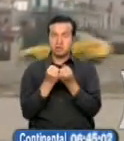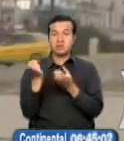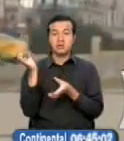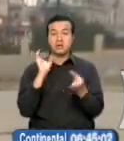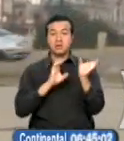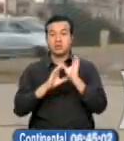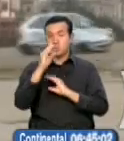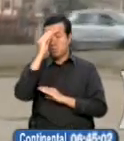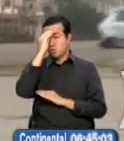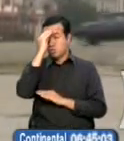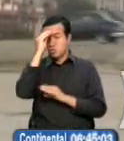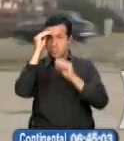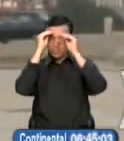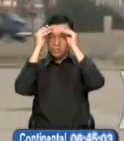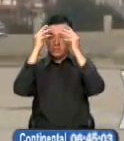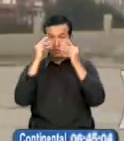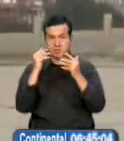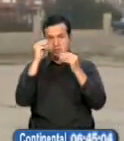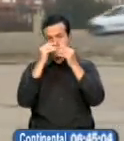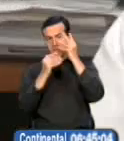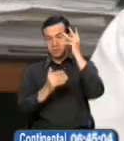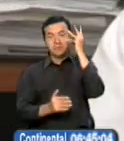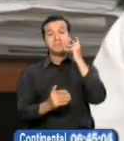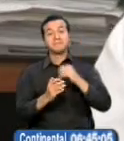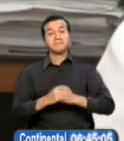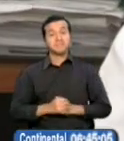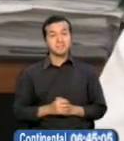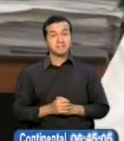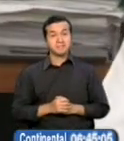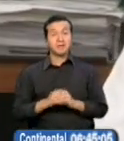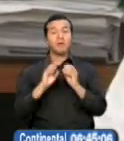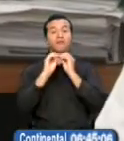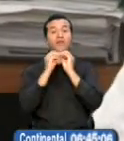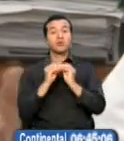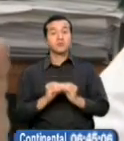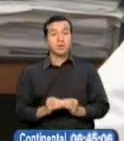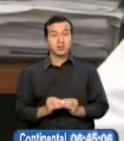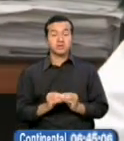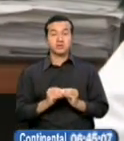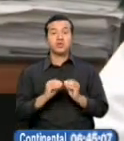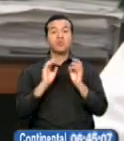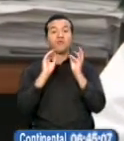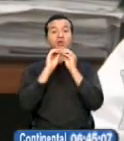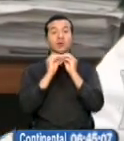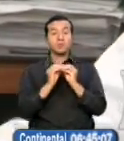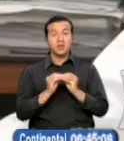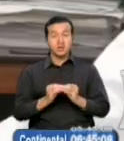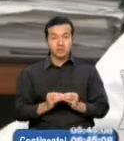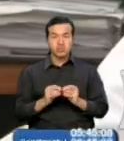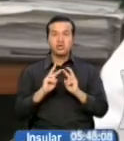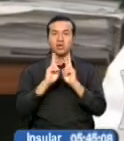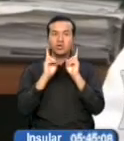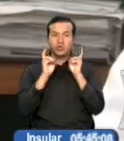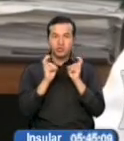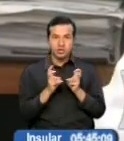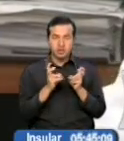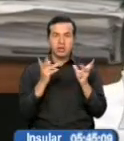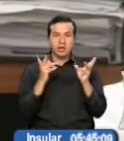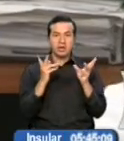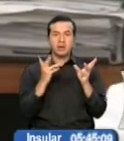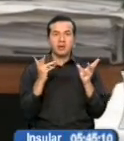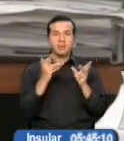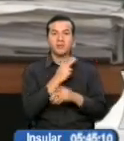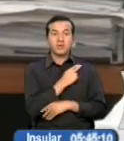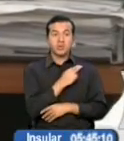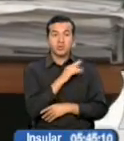la educación y pedagógicas, entre otras. La formación de capital en la medicina, las